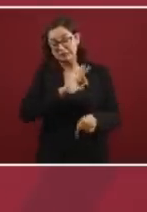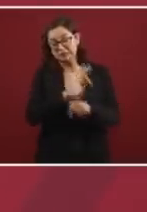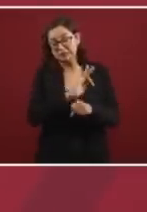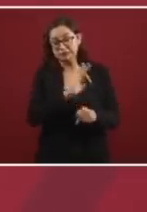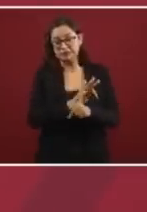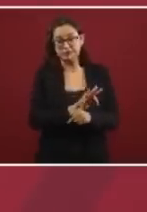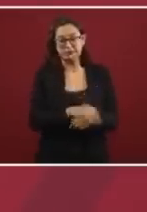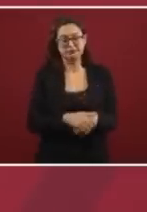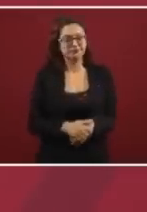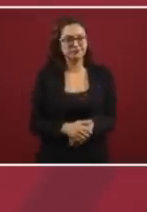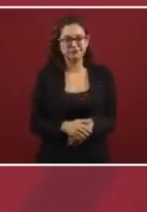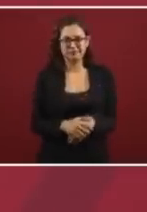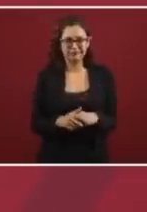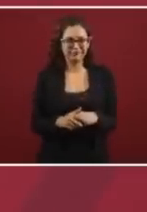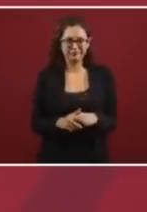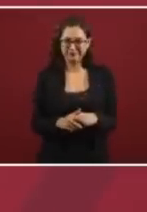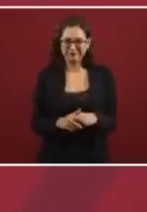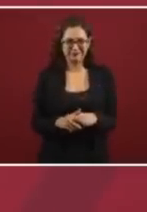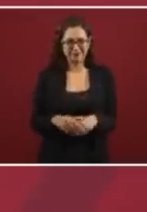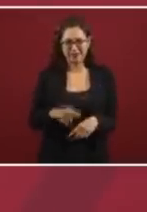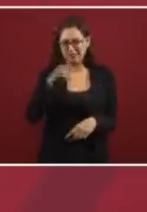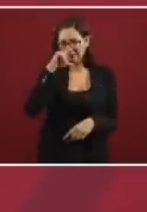nunca se dieron cuenta